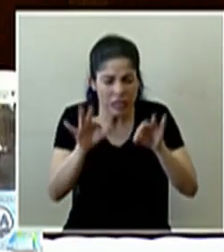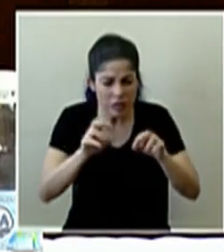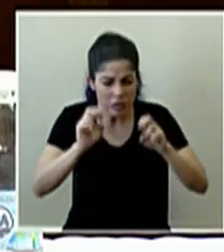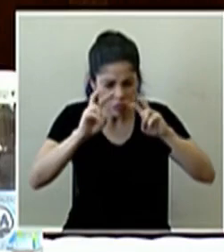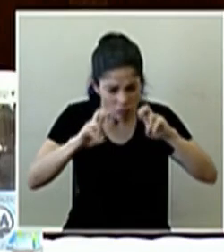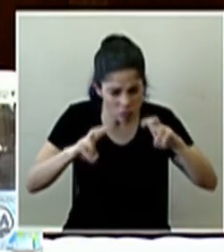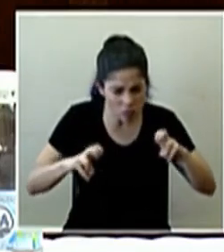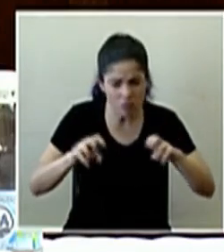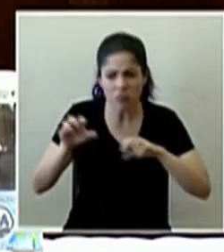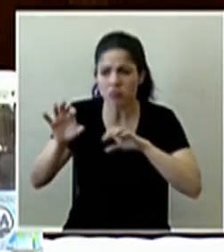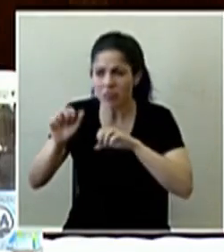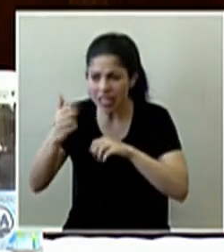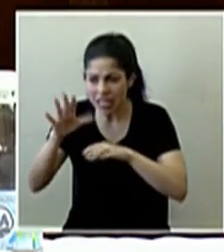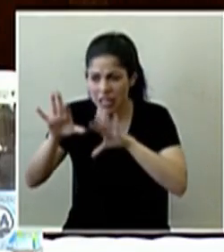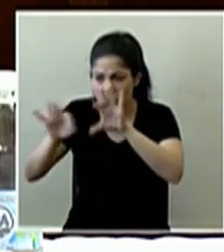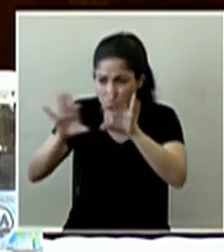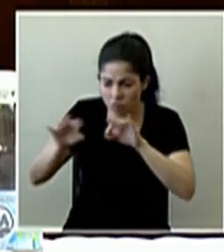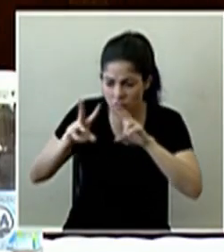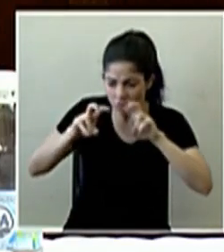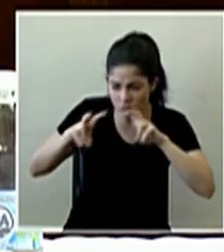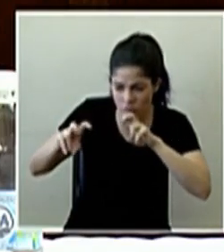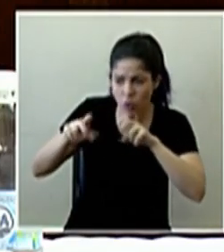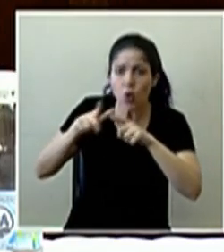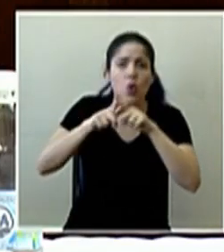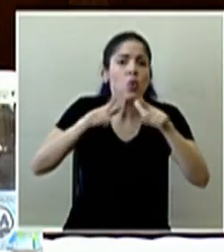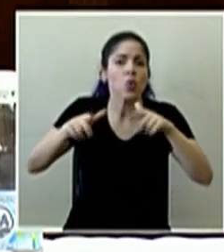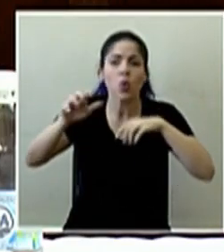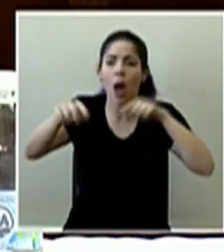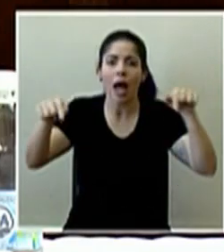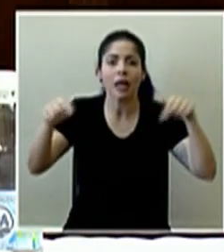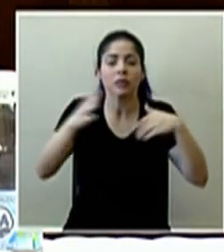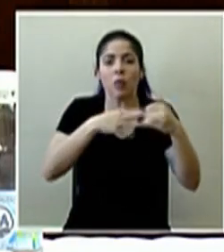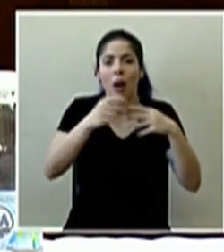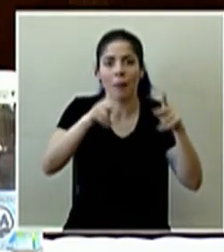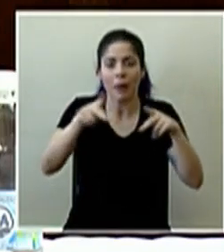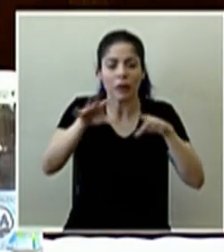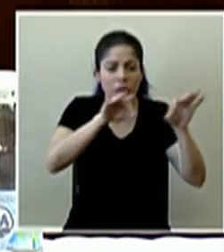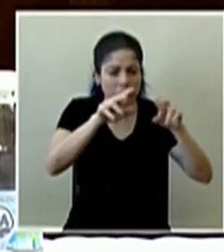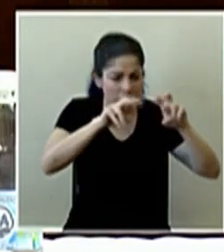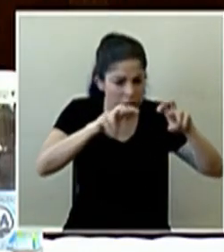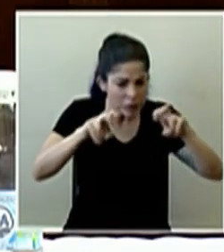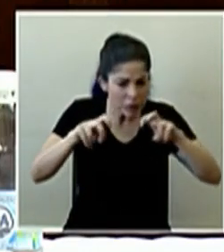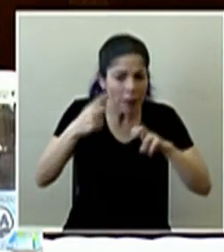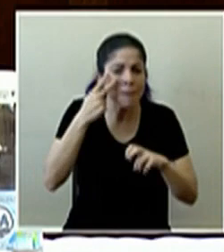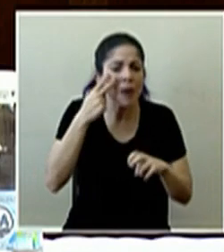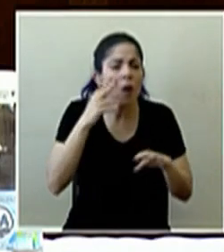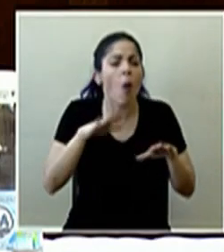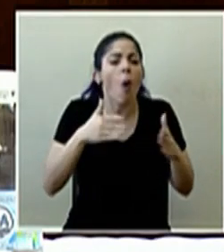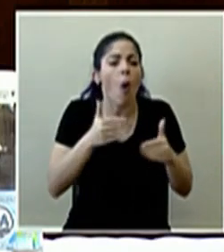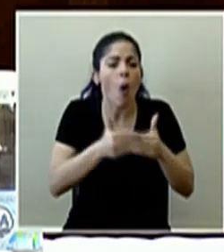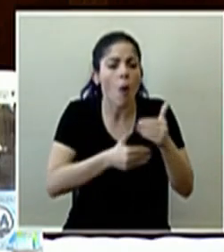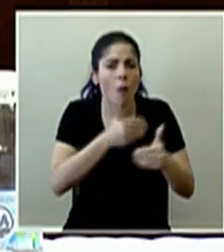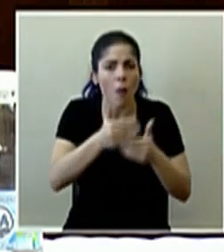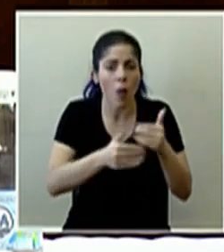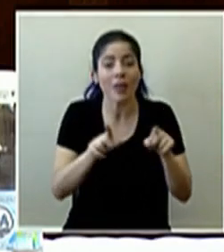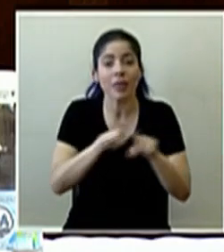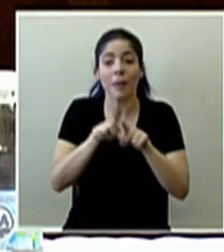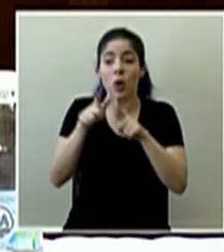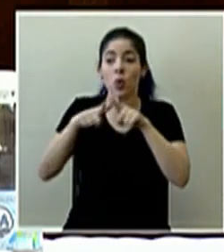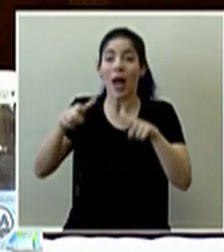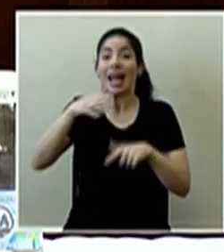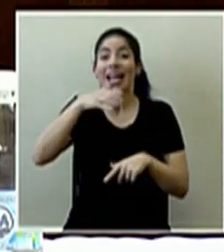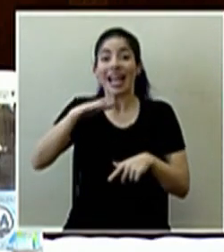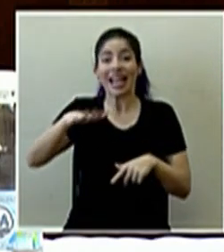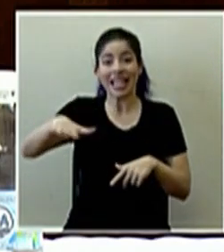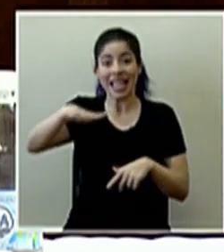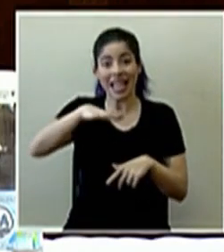evaluar para ver verdaderamente en esos sitios cómo se está comportando. También vamos a aumentar el testeo en zonas calientes,